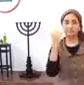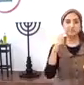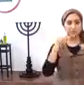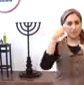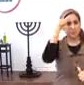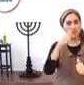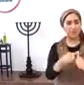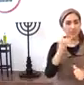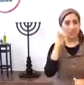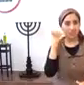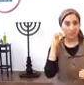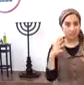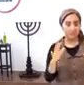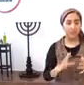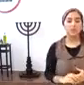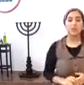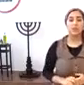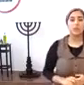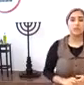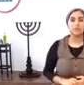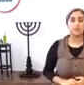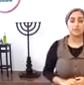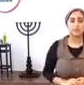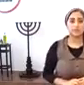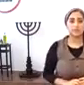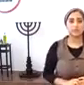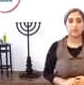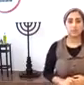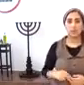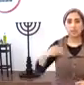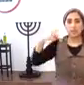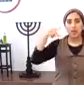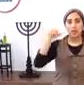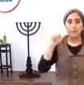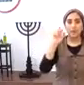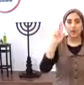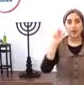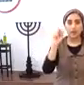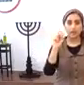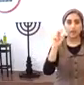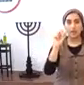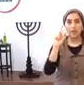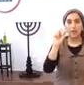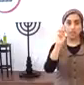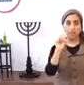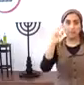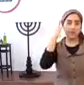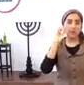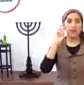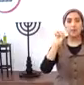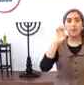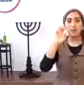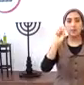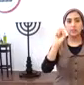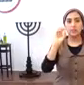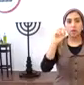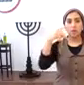etc. Sí, recuerda. Bueno, Paranadam es lo que era Mesopotamia.